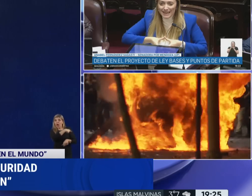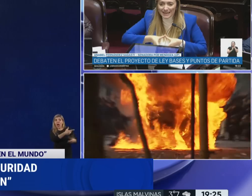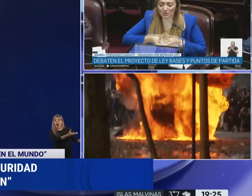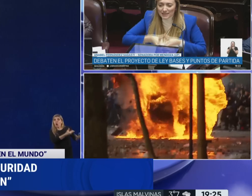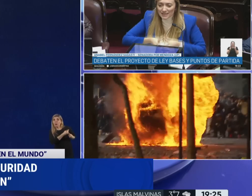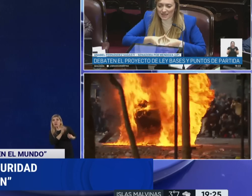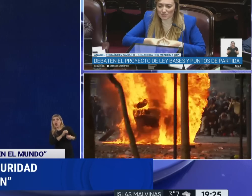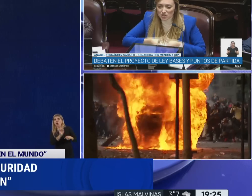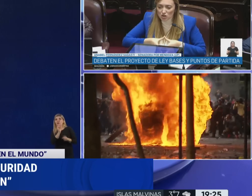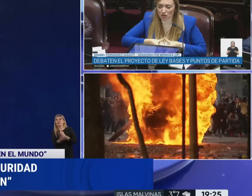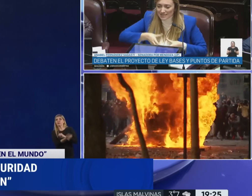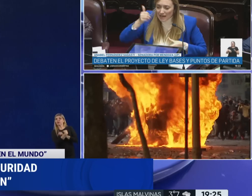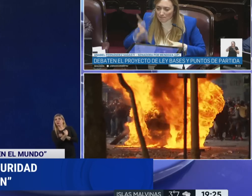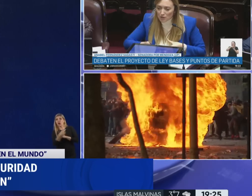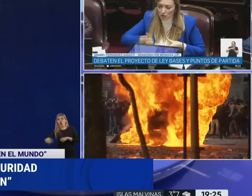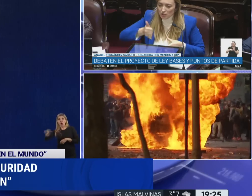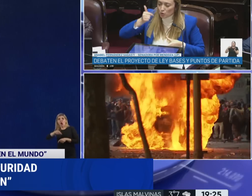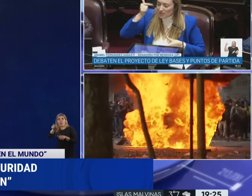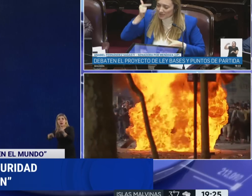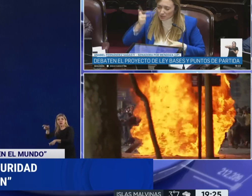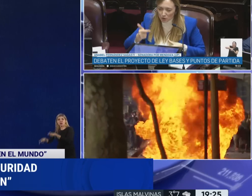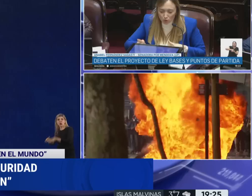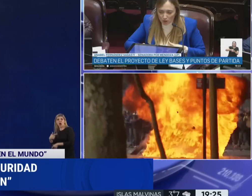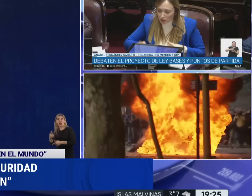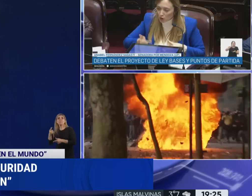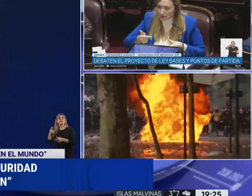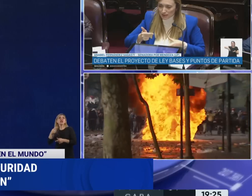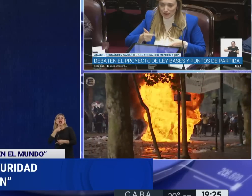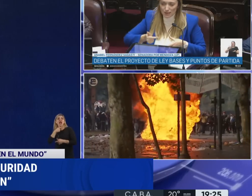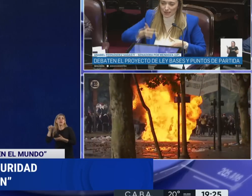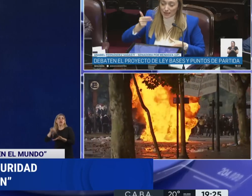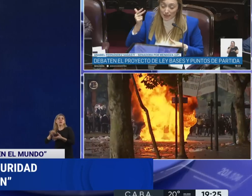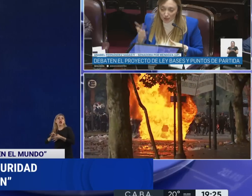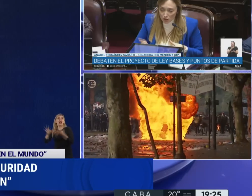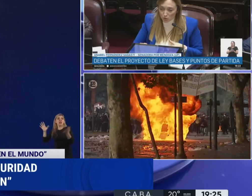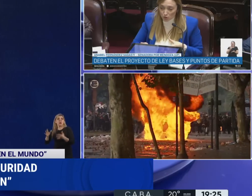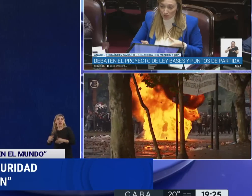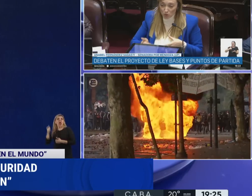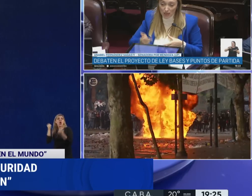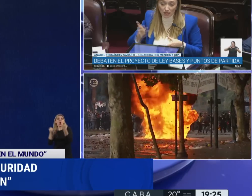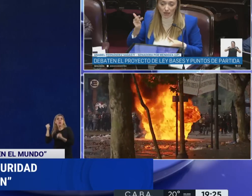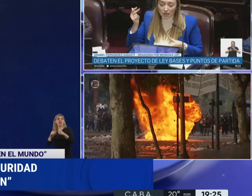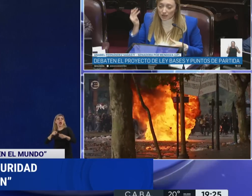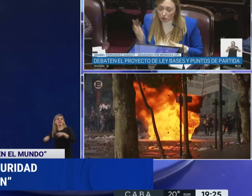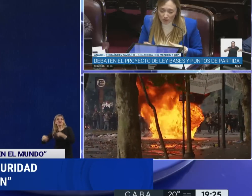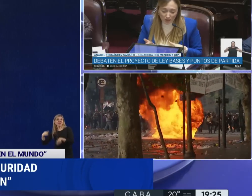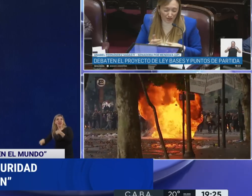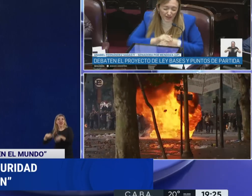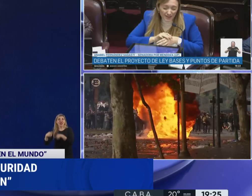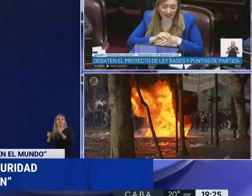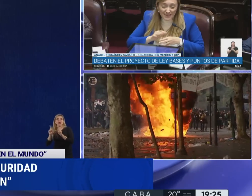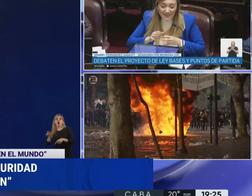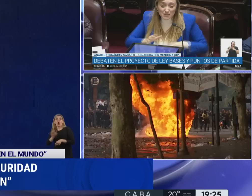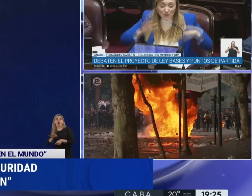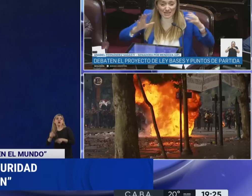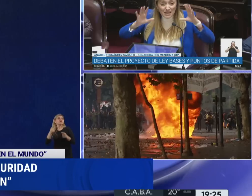le da la espalda al mandato popular de vivir en un país más libre y con una economía más dinámica, o si insiste en persistir en el camino de la